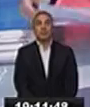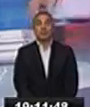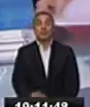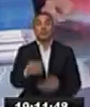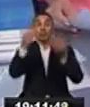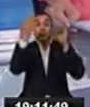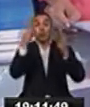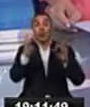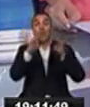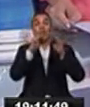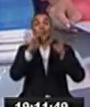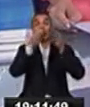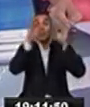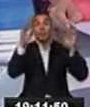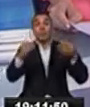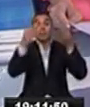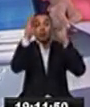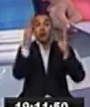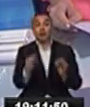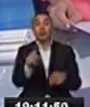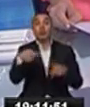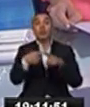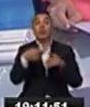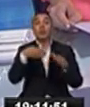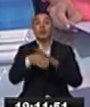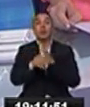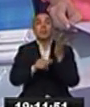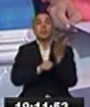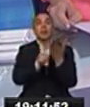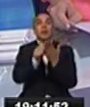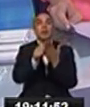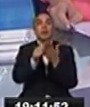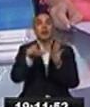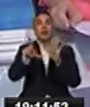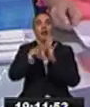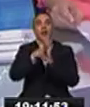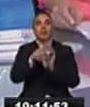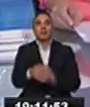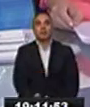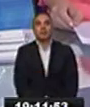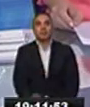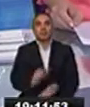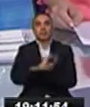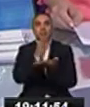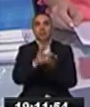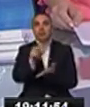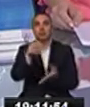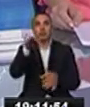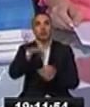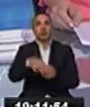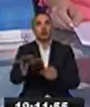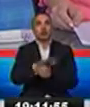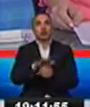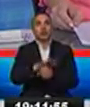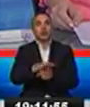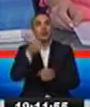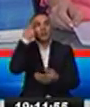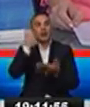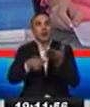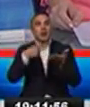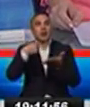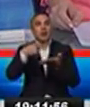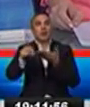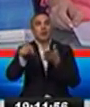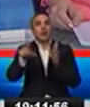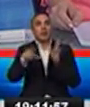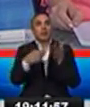La proforma presupuestaria 2020 entrará por el Ministerio de la Ley. En la Asamblea no hubo los votos necesarios para aprobar el